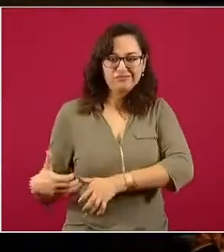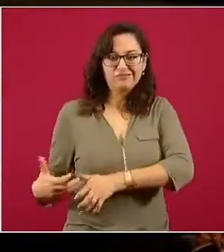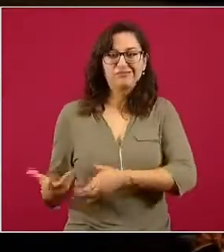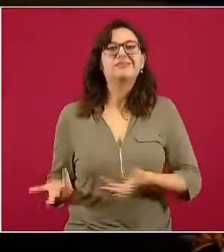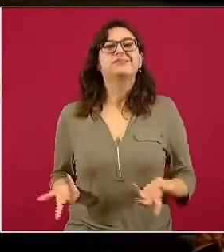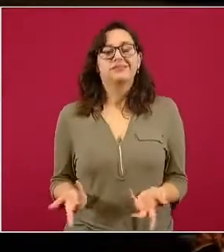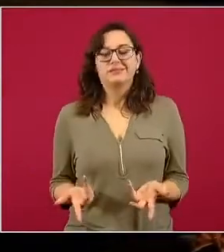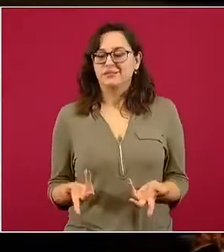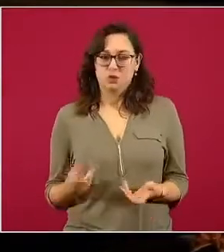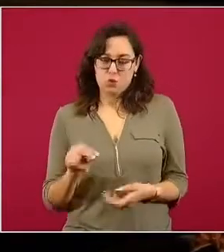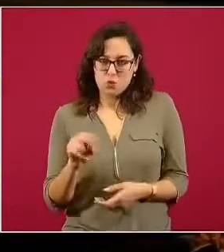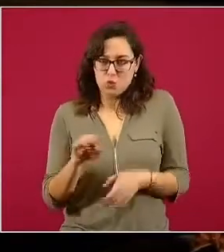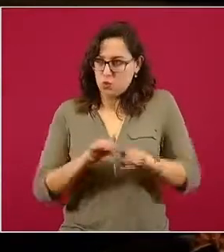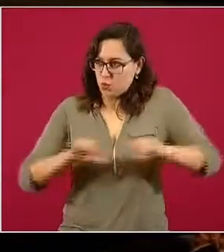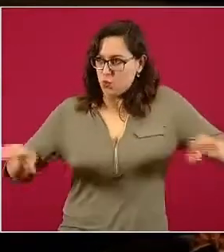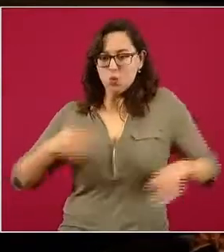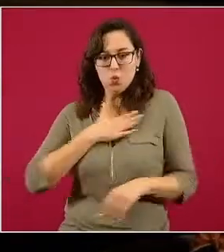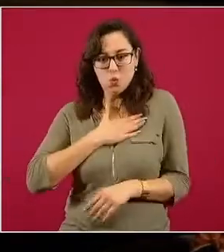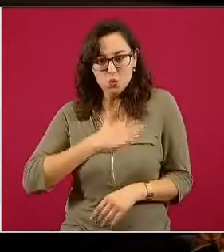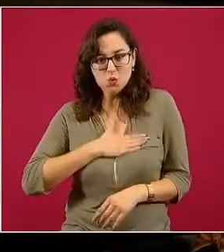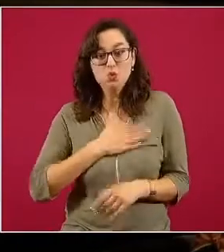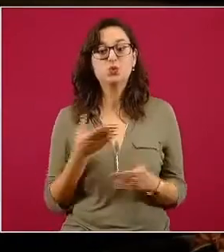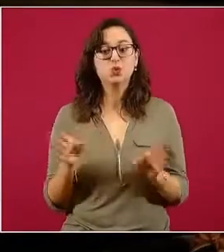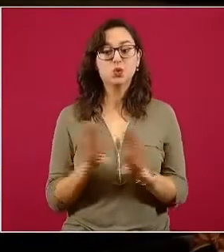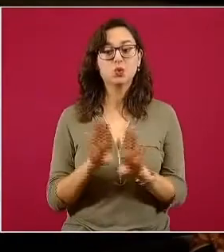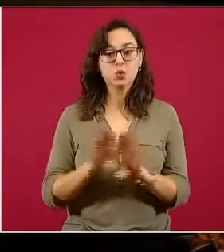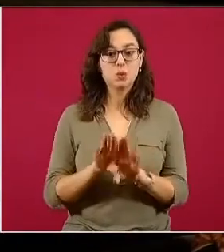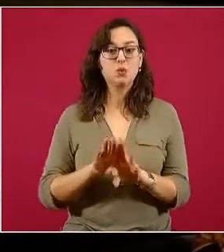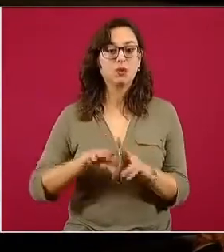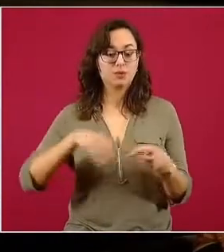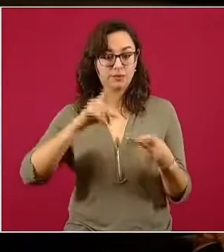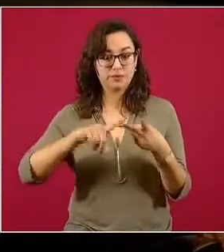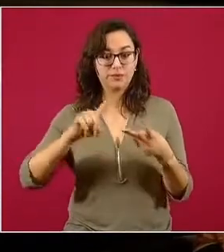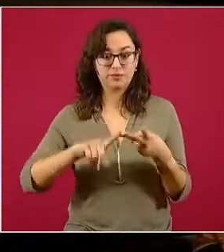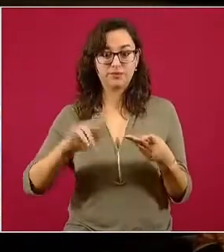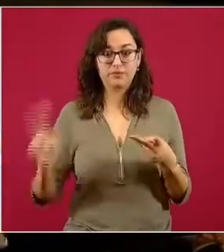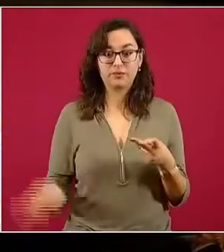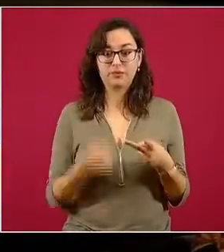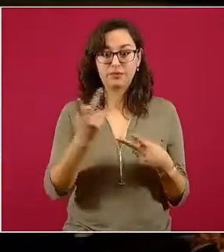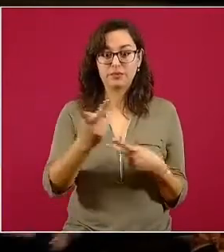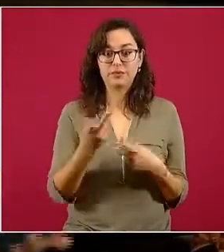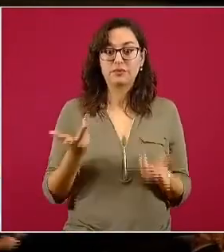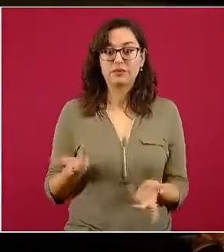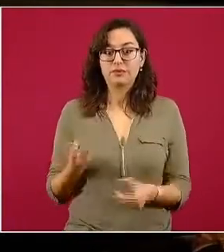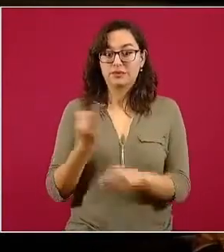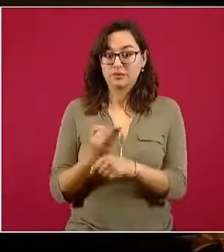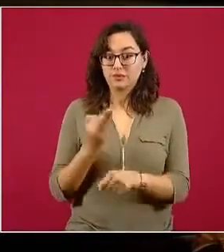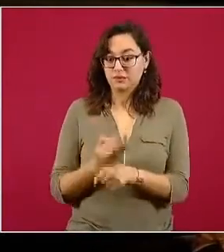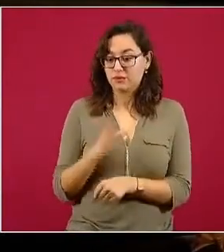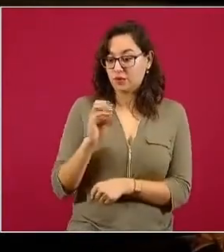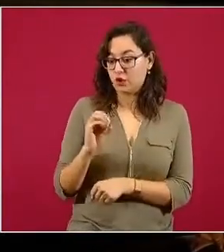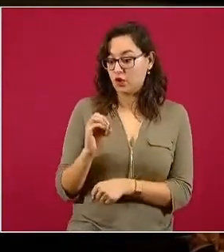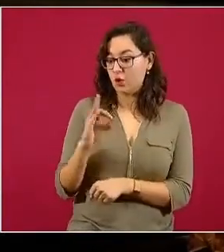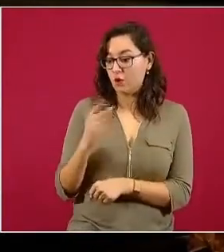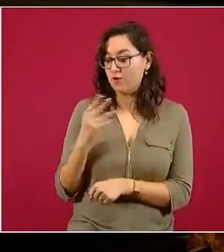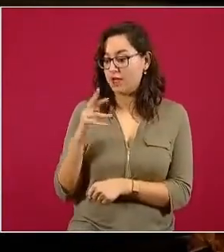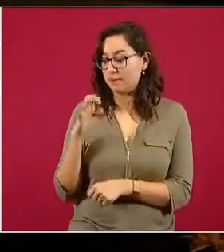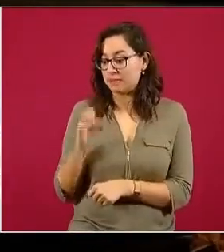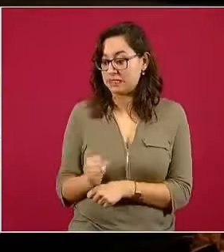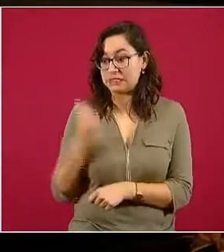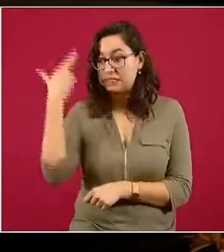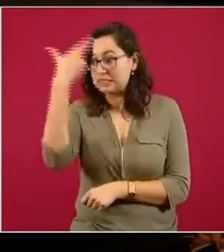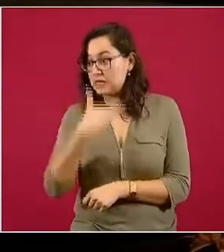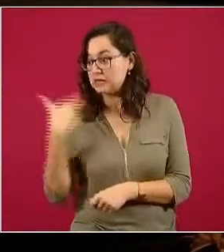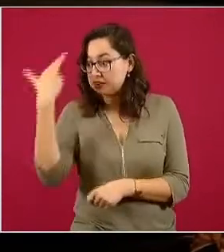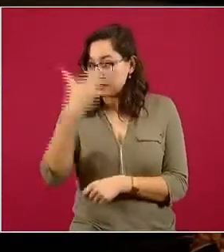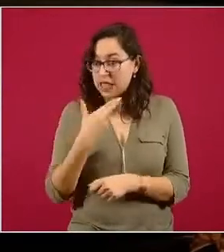Y una segunda etapa, si nos puede hacer un resumen breve de en qué etapa ante la COFEPRIS van el resto de las vacunas, ¿no? Incluida la de Janssen y las otras